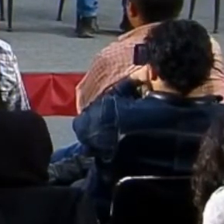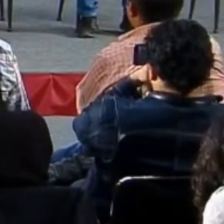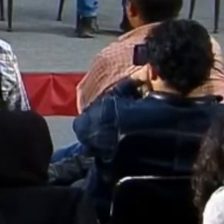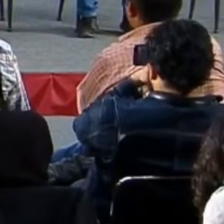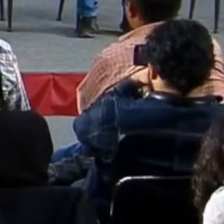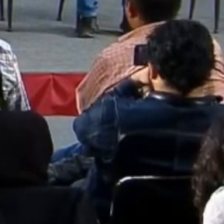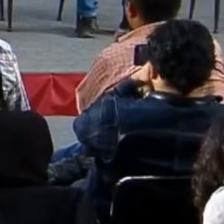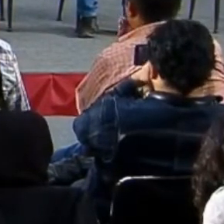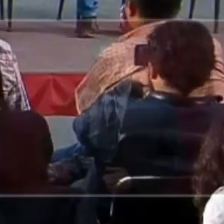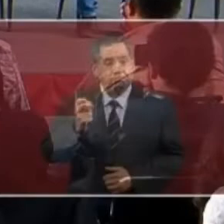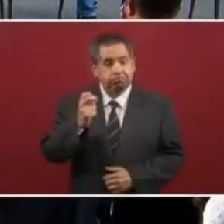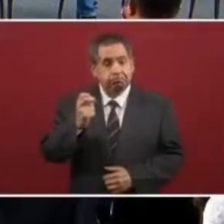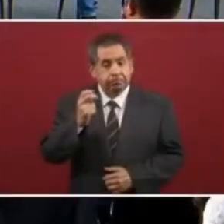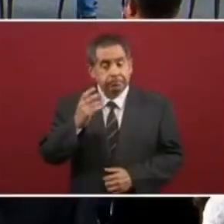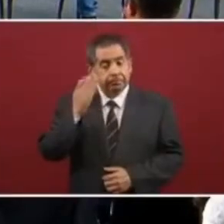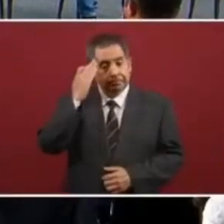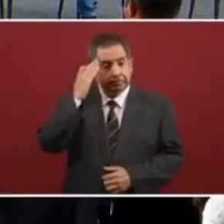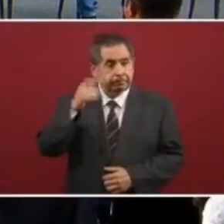corren